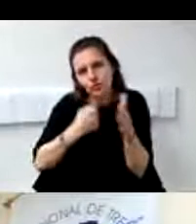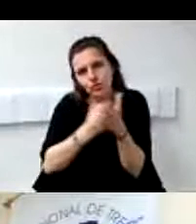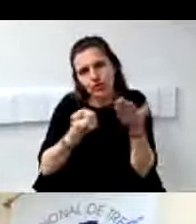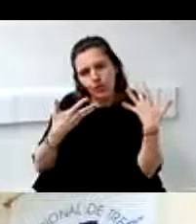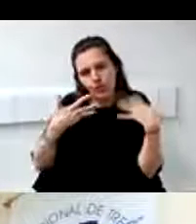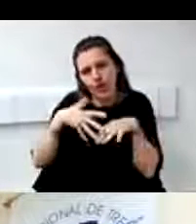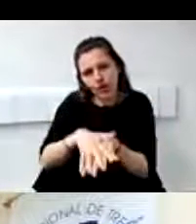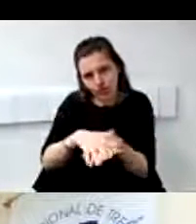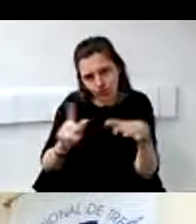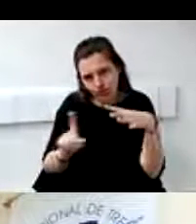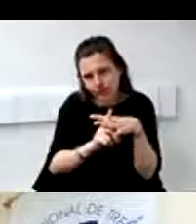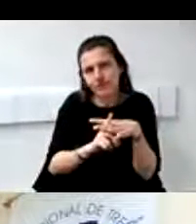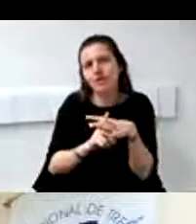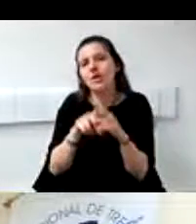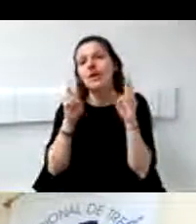los servicios de salud.